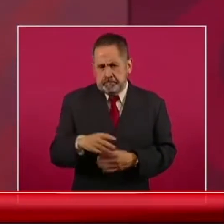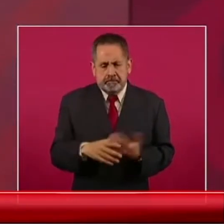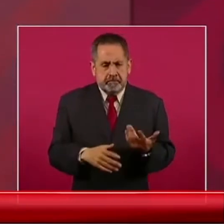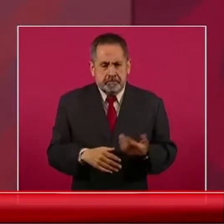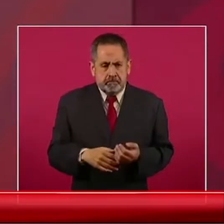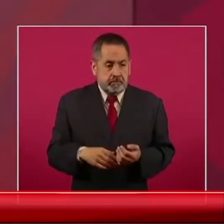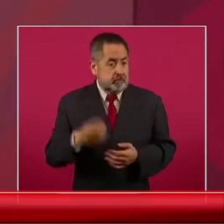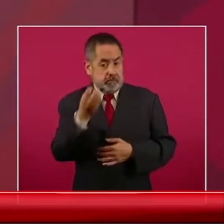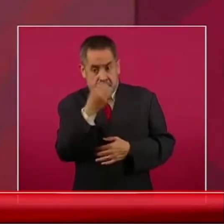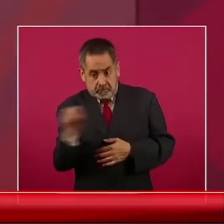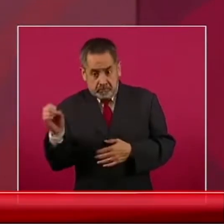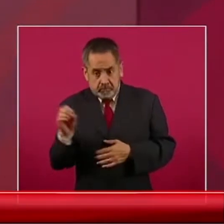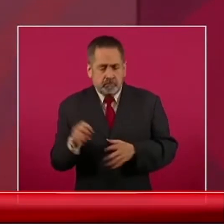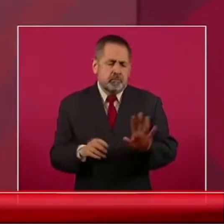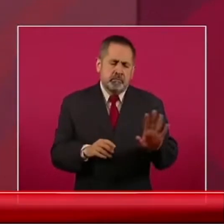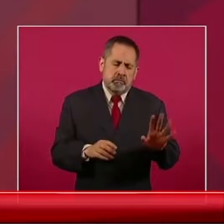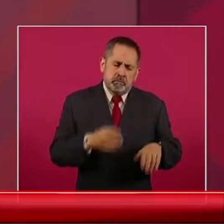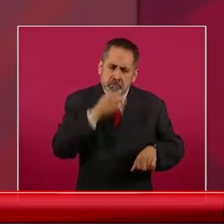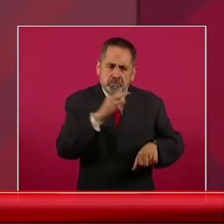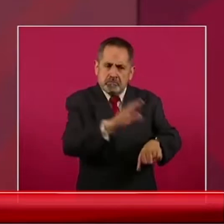sino como una